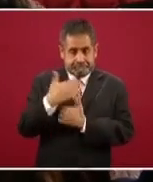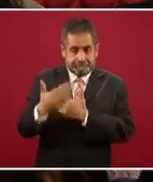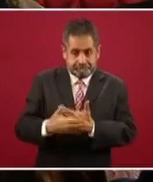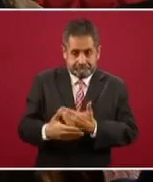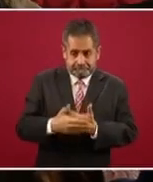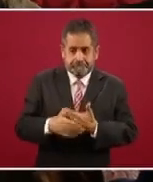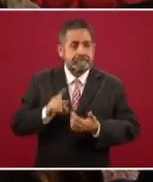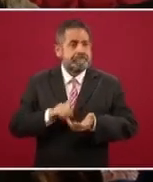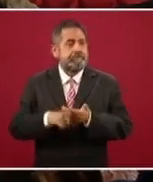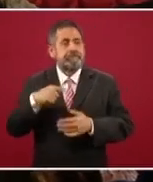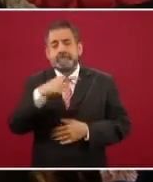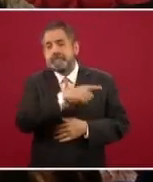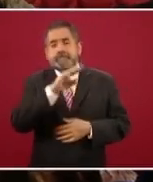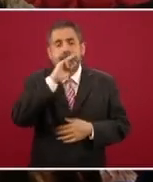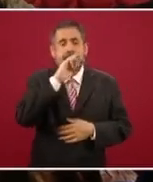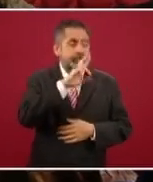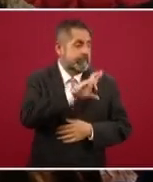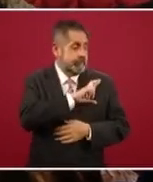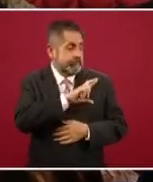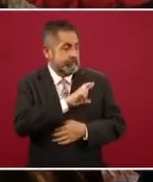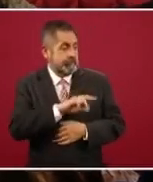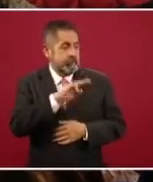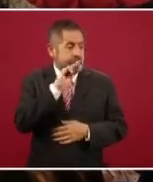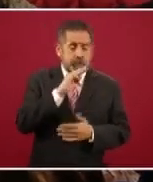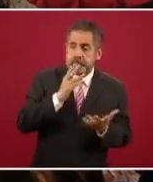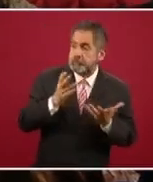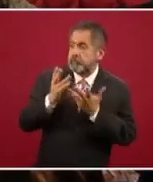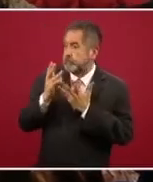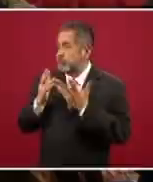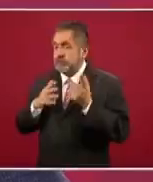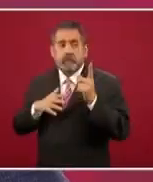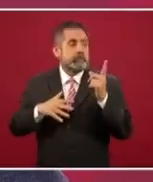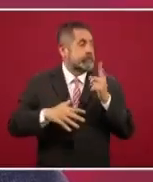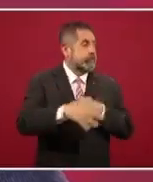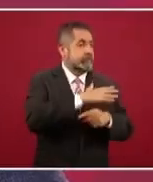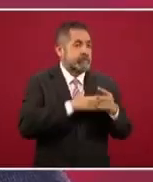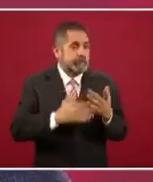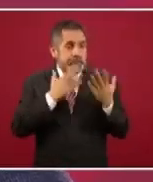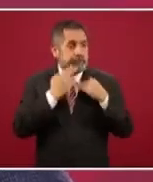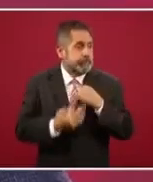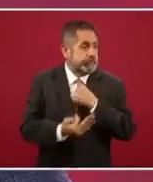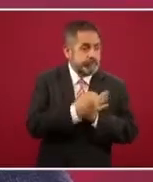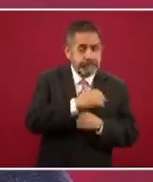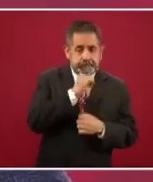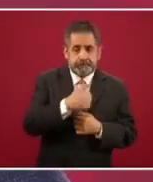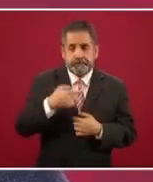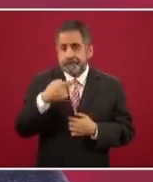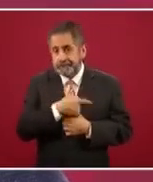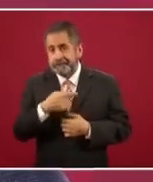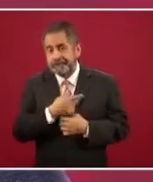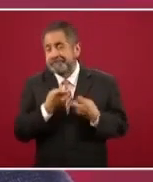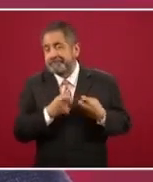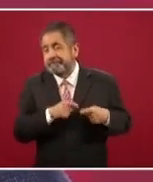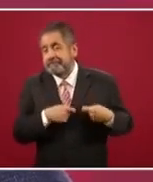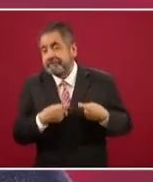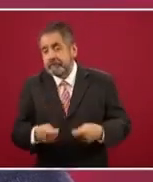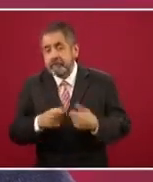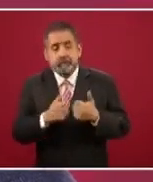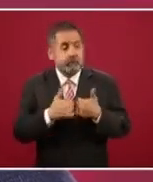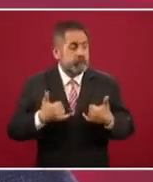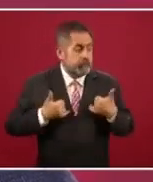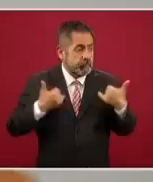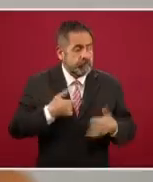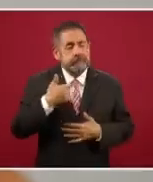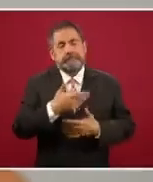una madre soltera o una madre que no tiene ese entorno familiar y que puede ser inclusive adolescente, con mayor